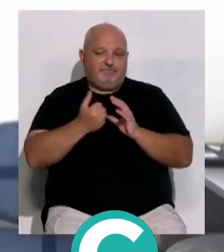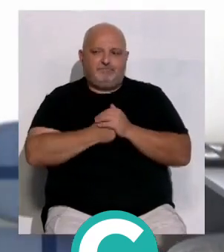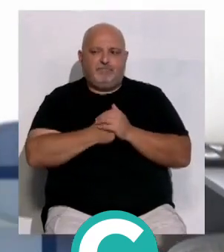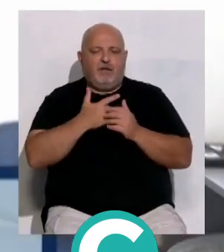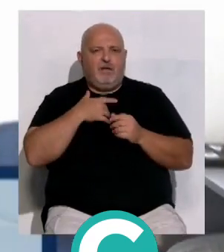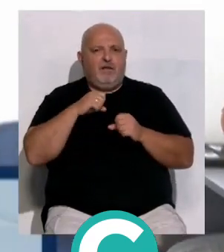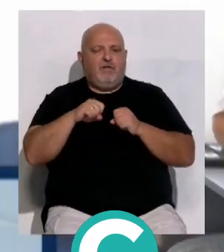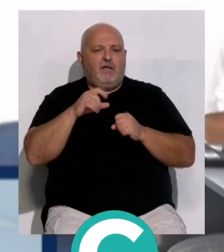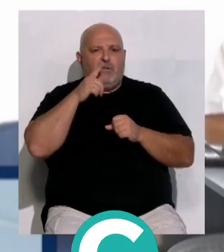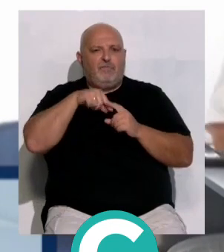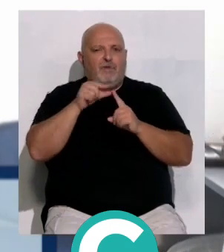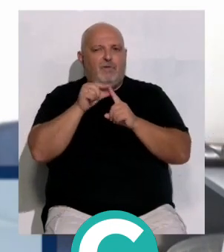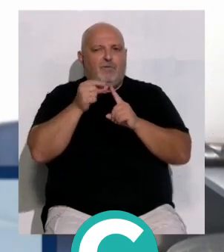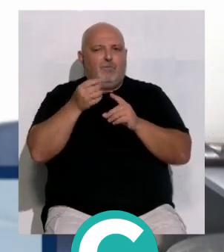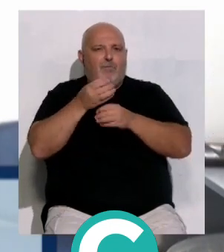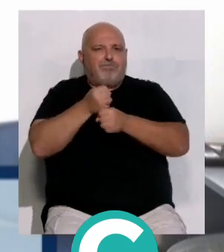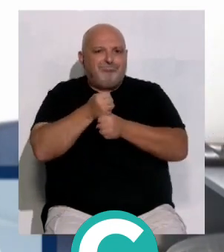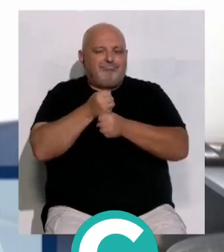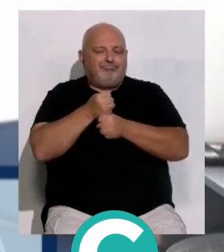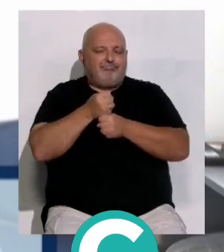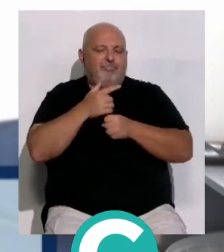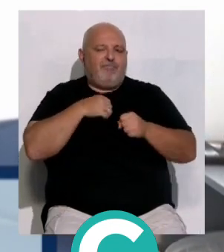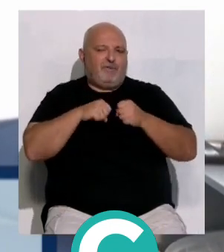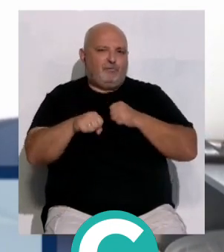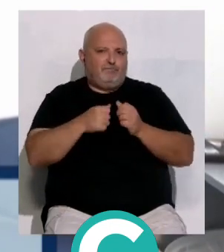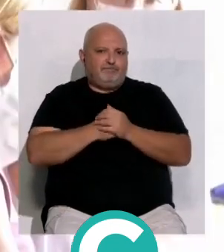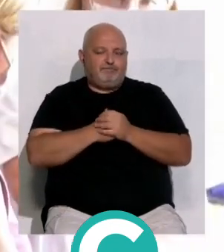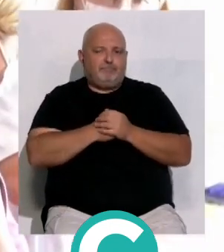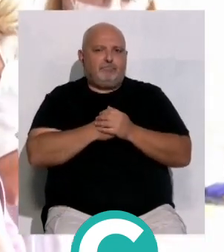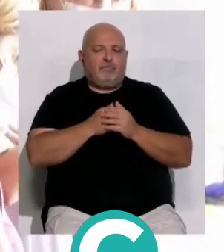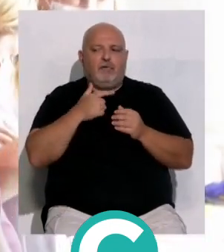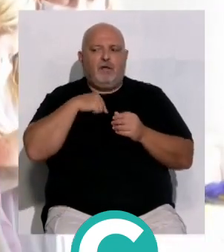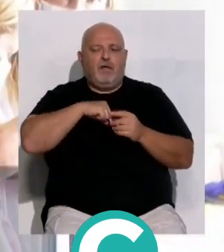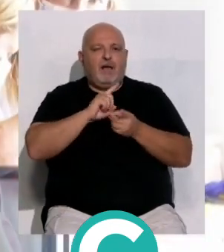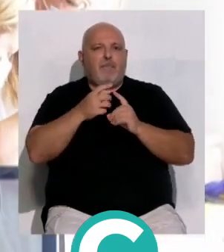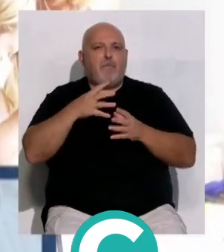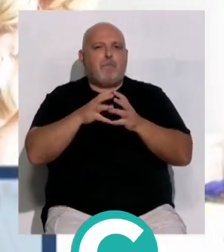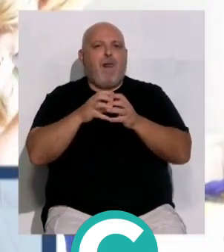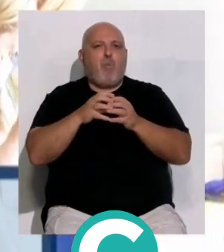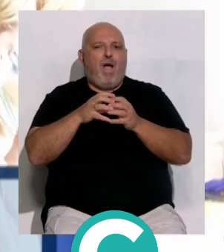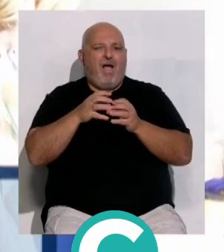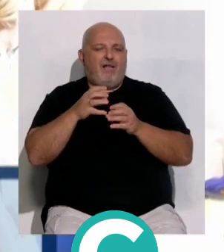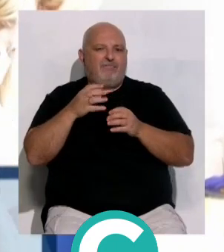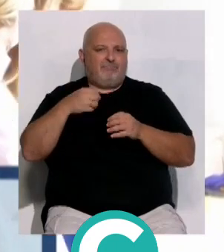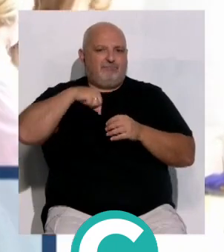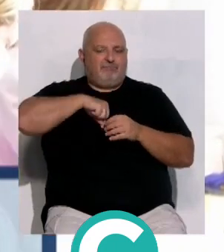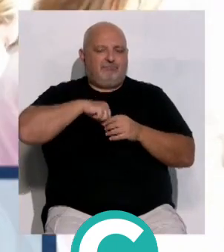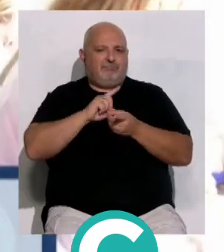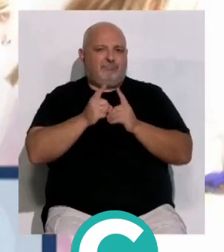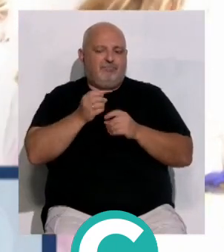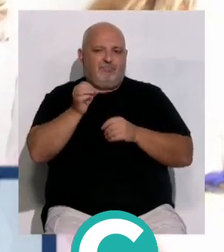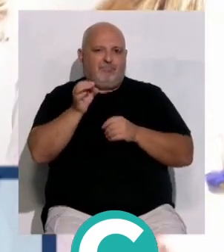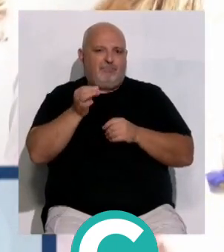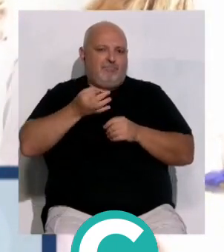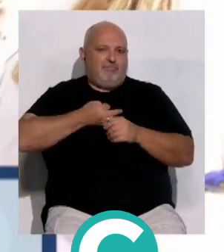un infarto por obstrucción de 2 arterias y bueno, pues aquí estamos. Un cambio de válvula, la válvula aórtica, había que